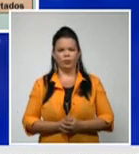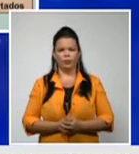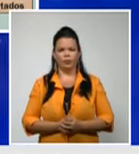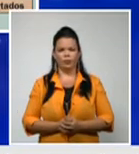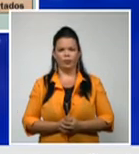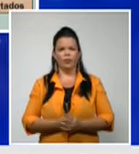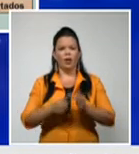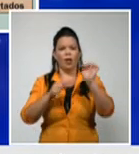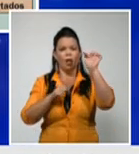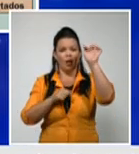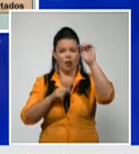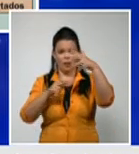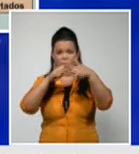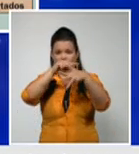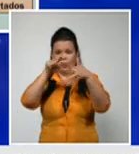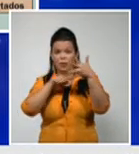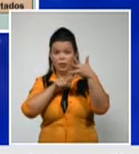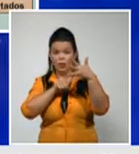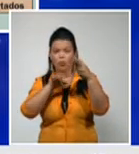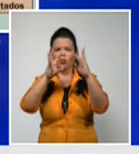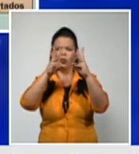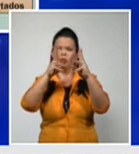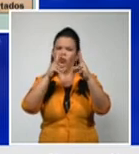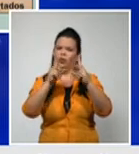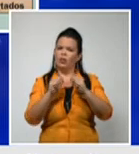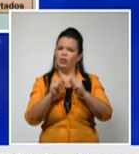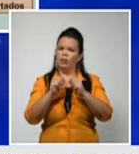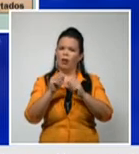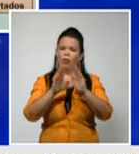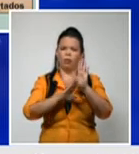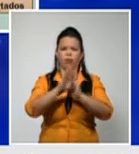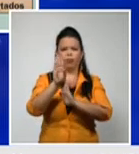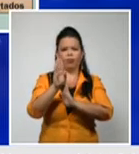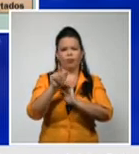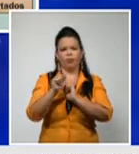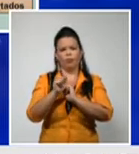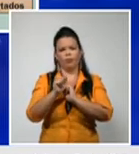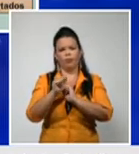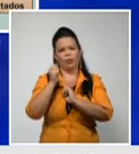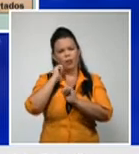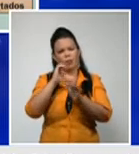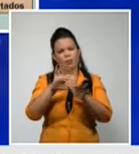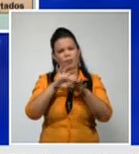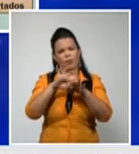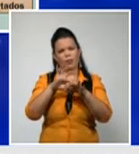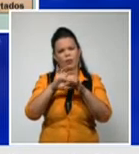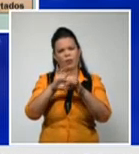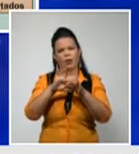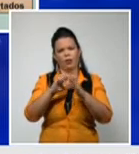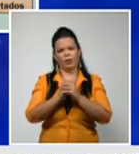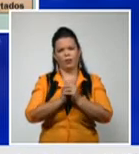más elevadas del país. La Habana, que incrementa discretamente,